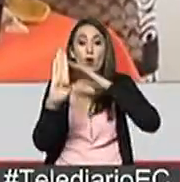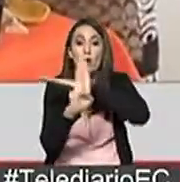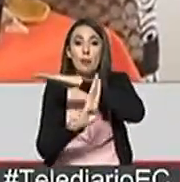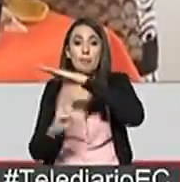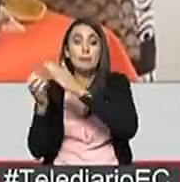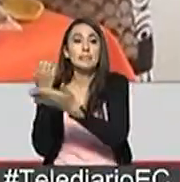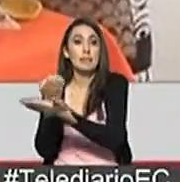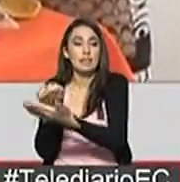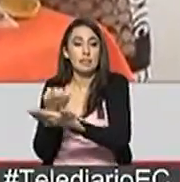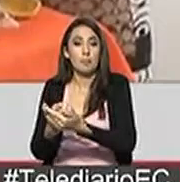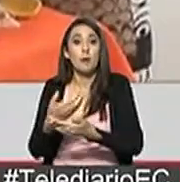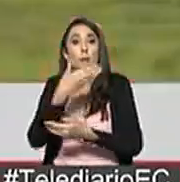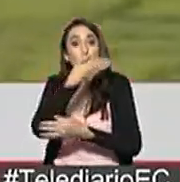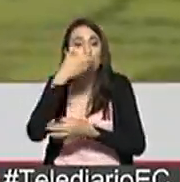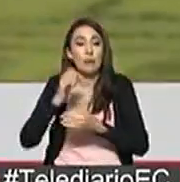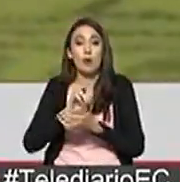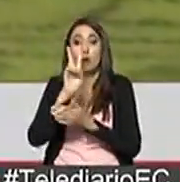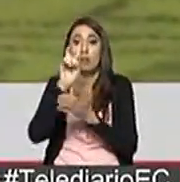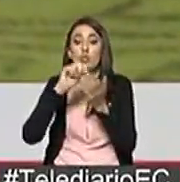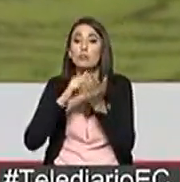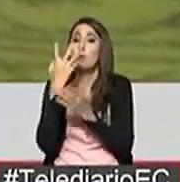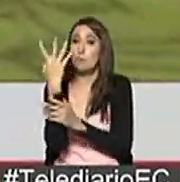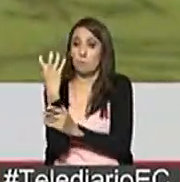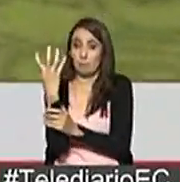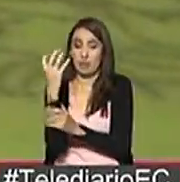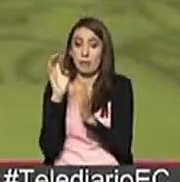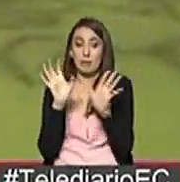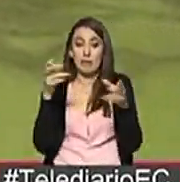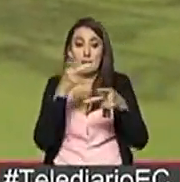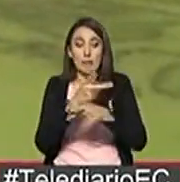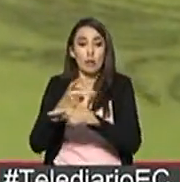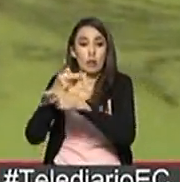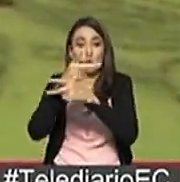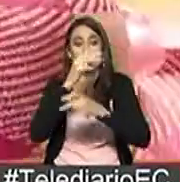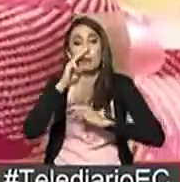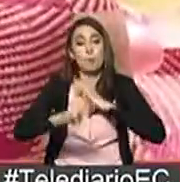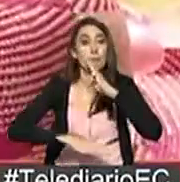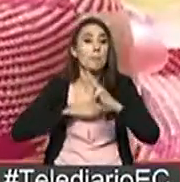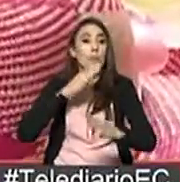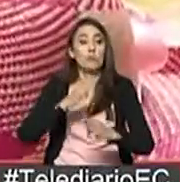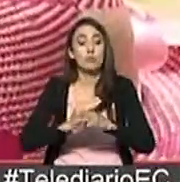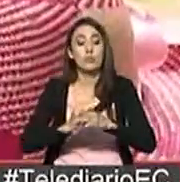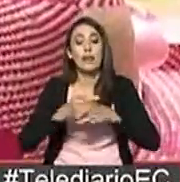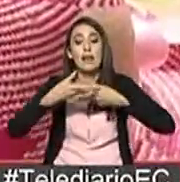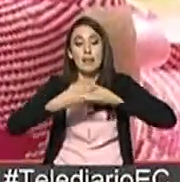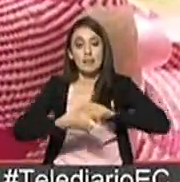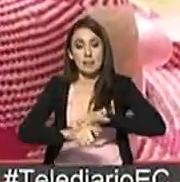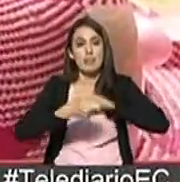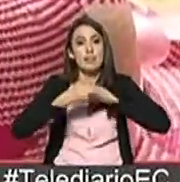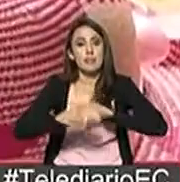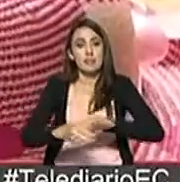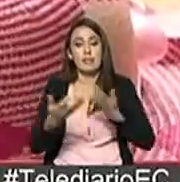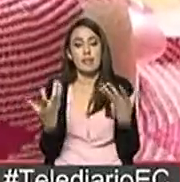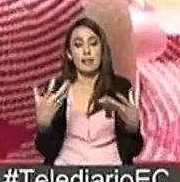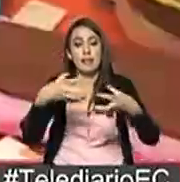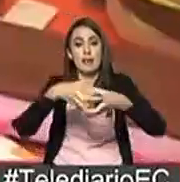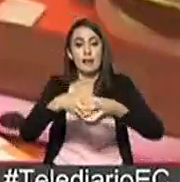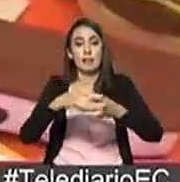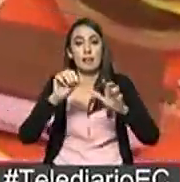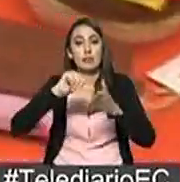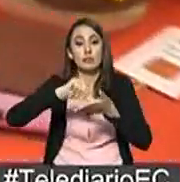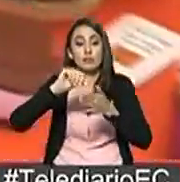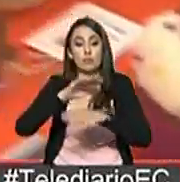local. Desde 2014, el Consejo Mundial de Artesanías, bajo la afiliación a la UNESCO, creó la Red de Ciudades